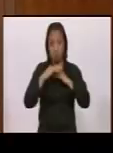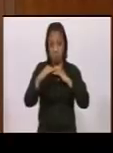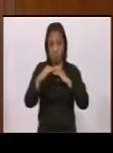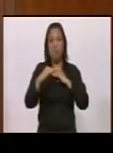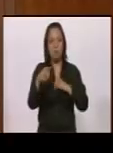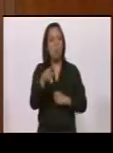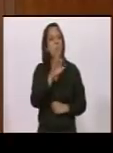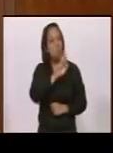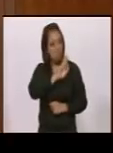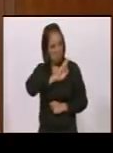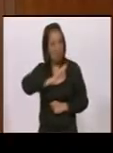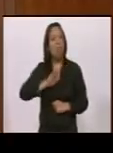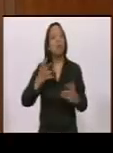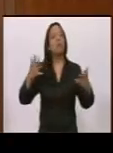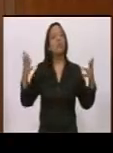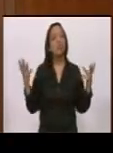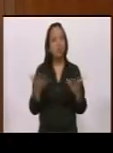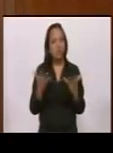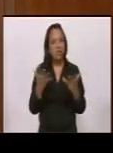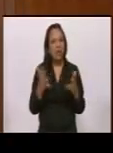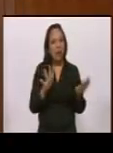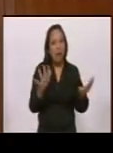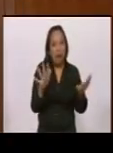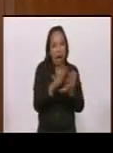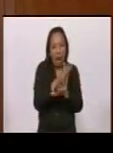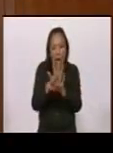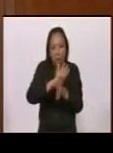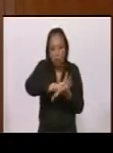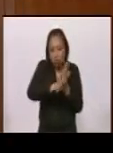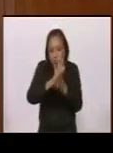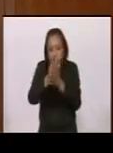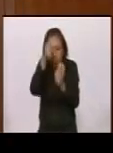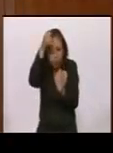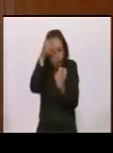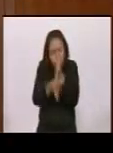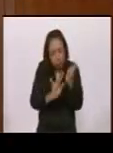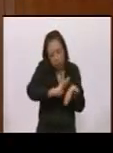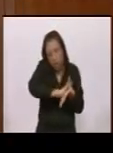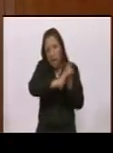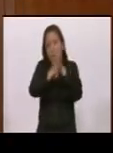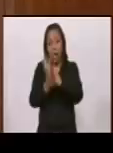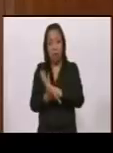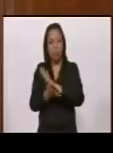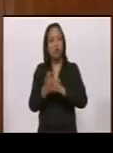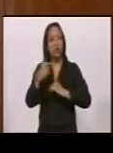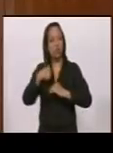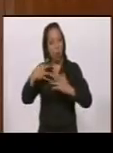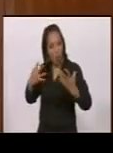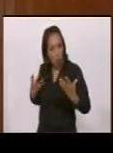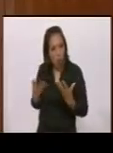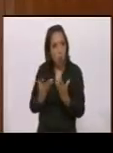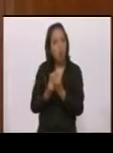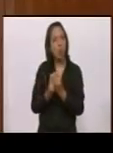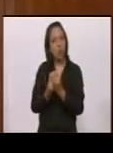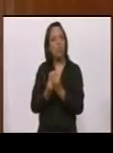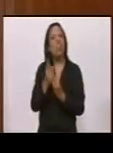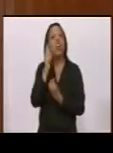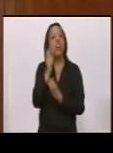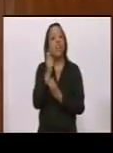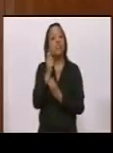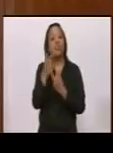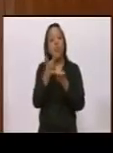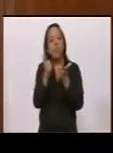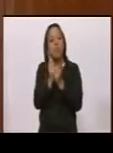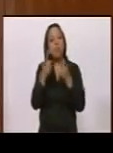es posible realizar transformaciones de fondo. Soy parte de una generación que